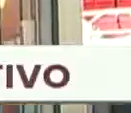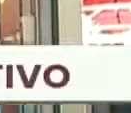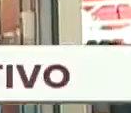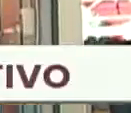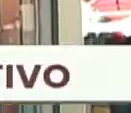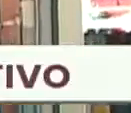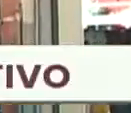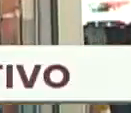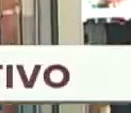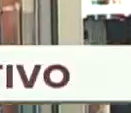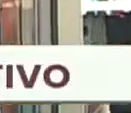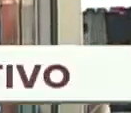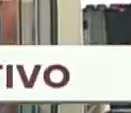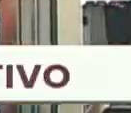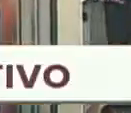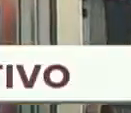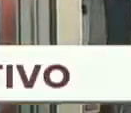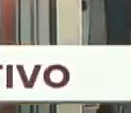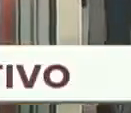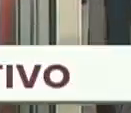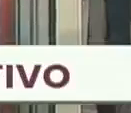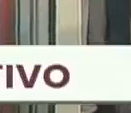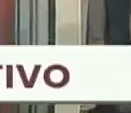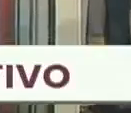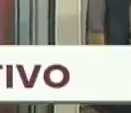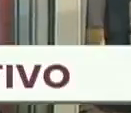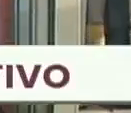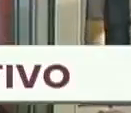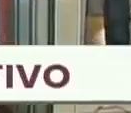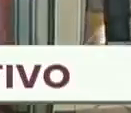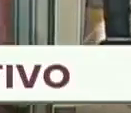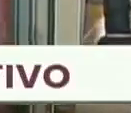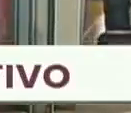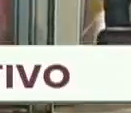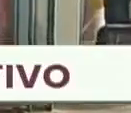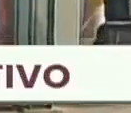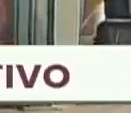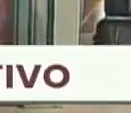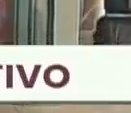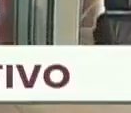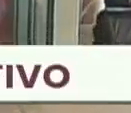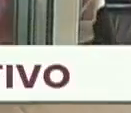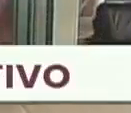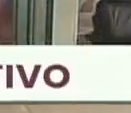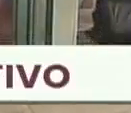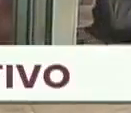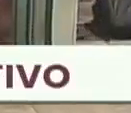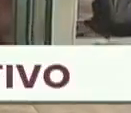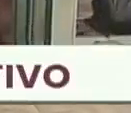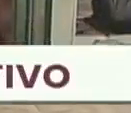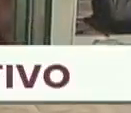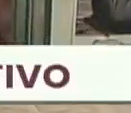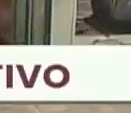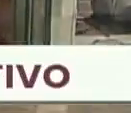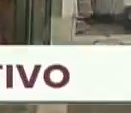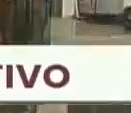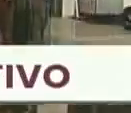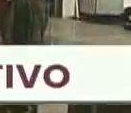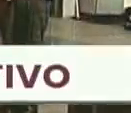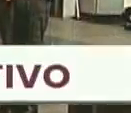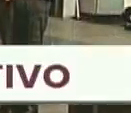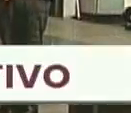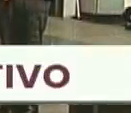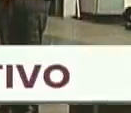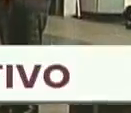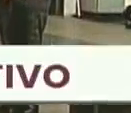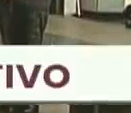Venezuela, que aman Venezuela, que quieren vivir en Venezuela y